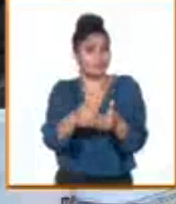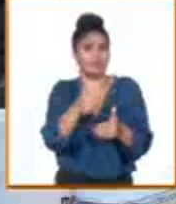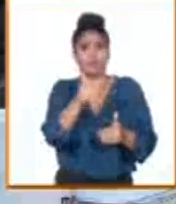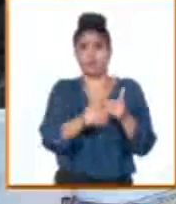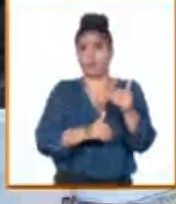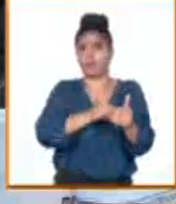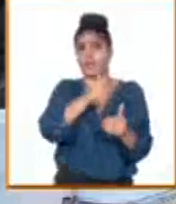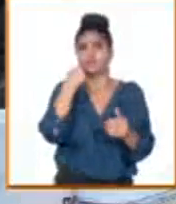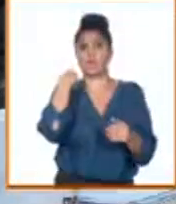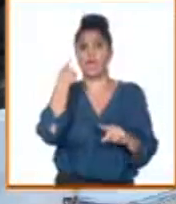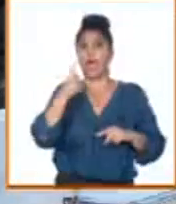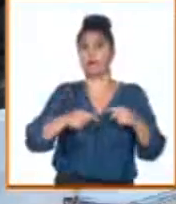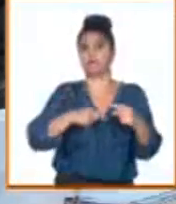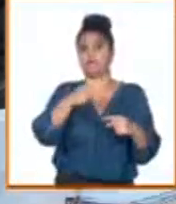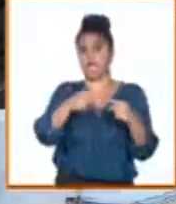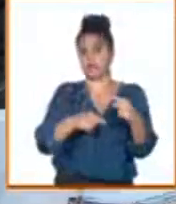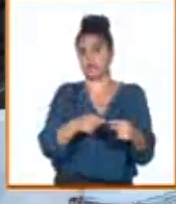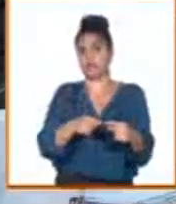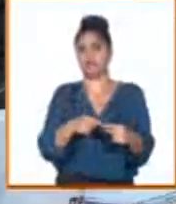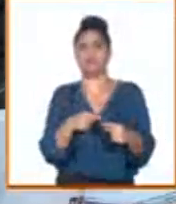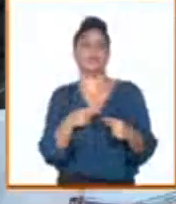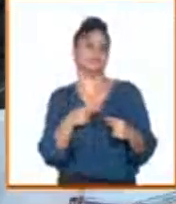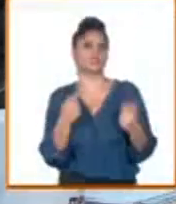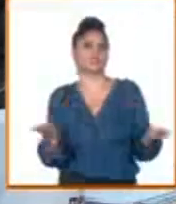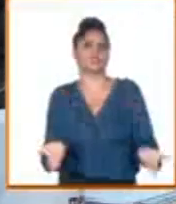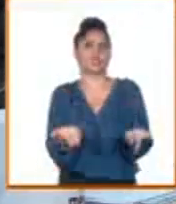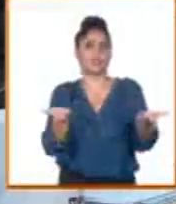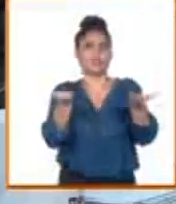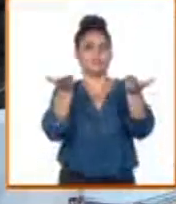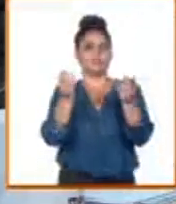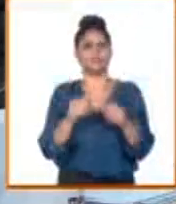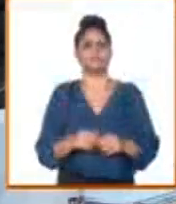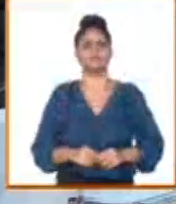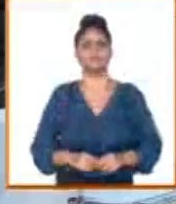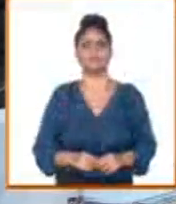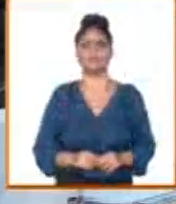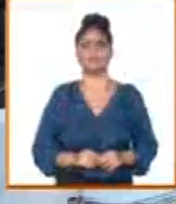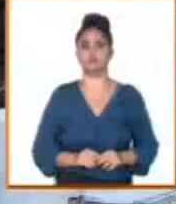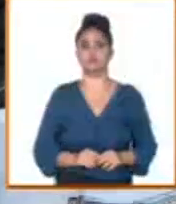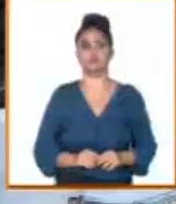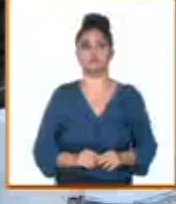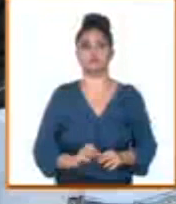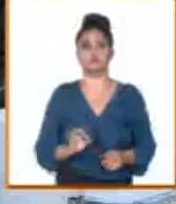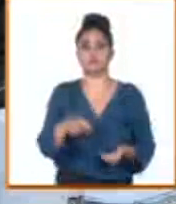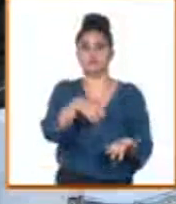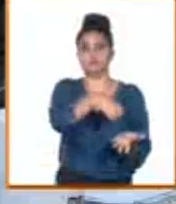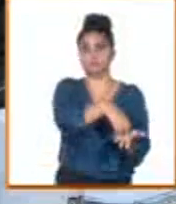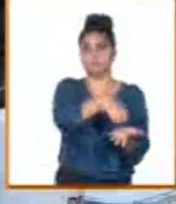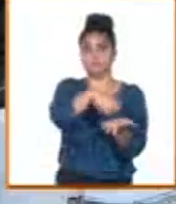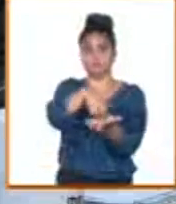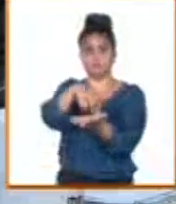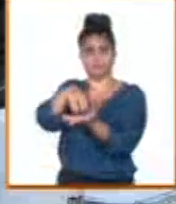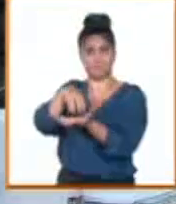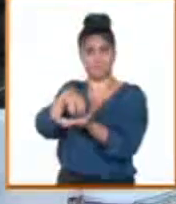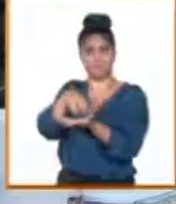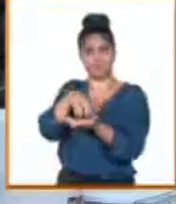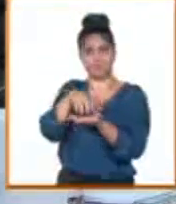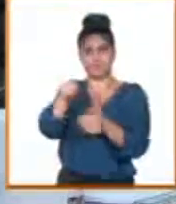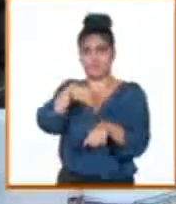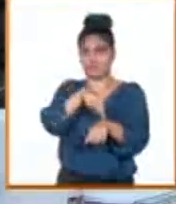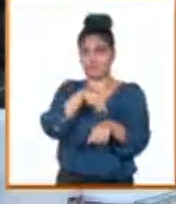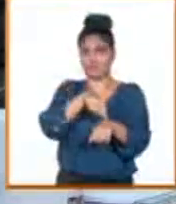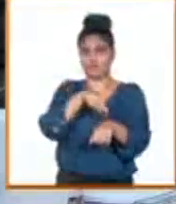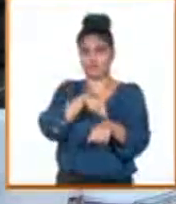de los años un permanente impulsor de su instrumentación jurídica, que hoy ya es una ley. Hay otro elemento, y es que la ley